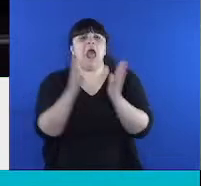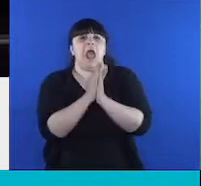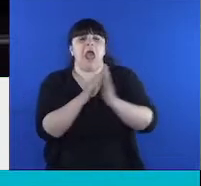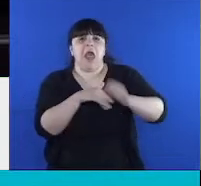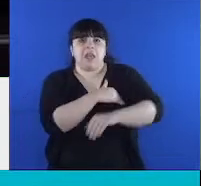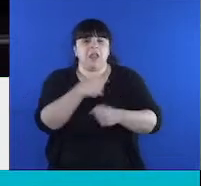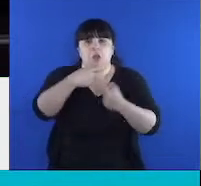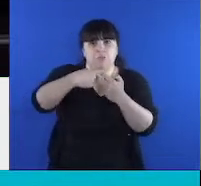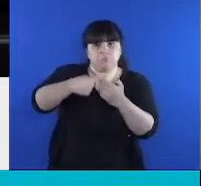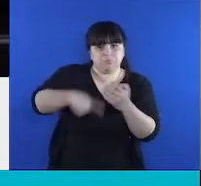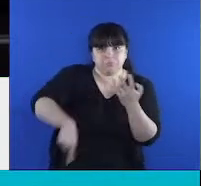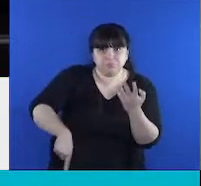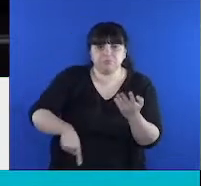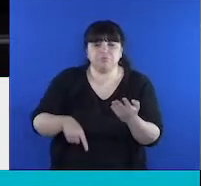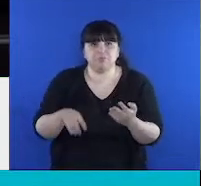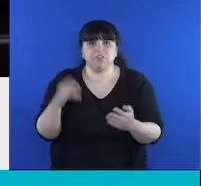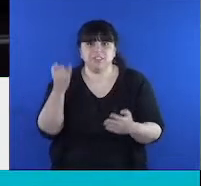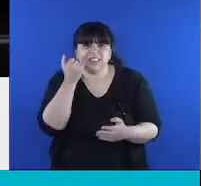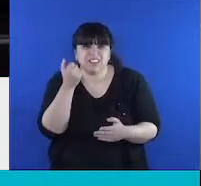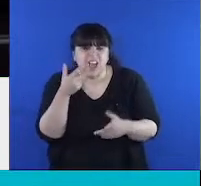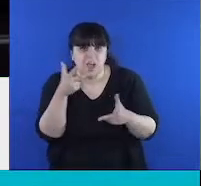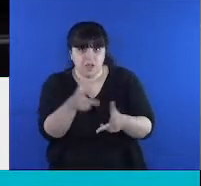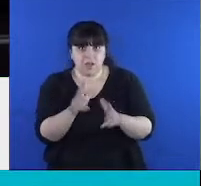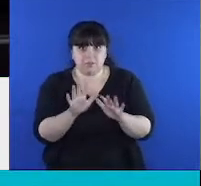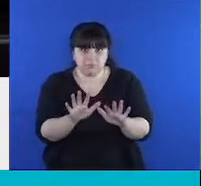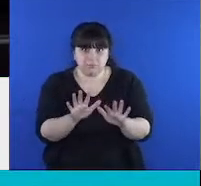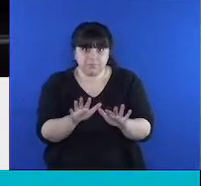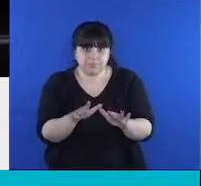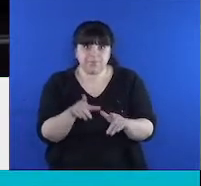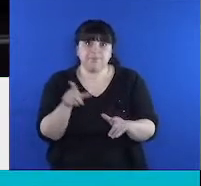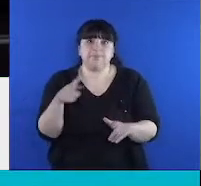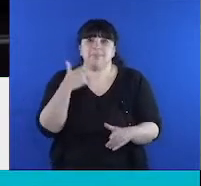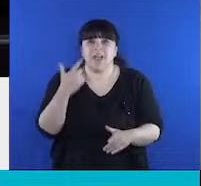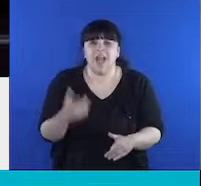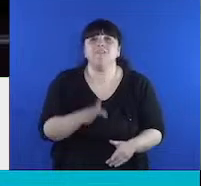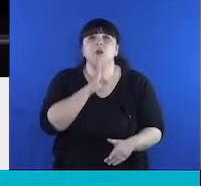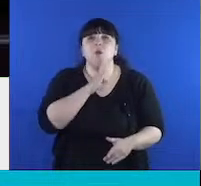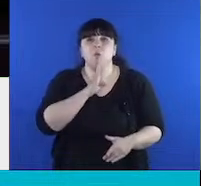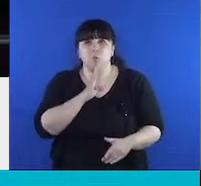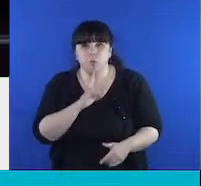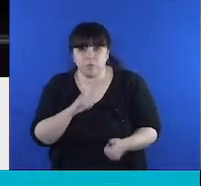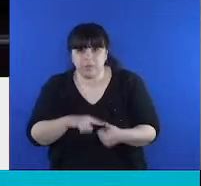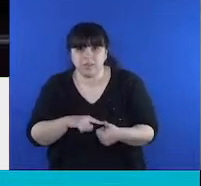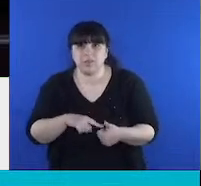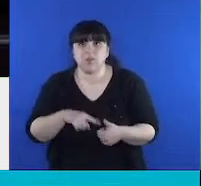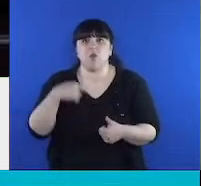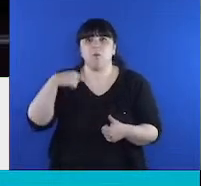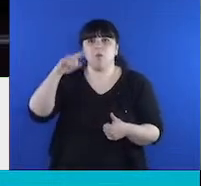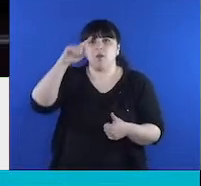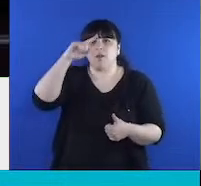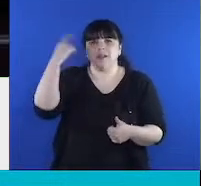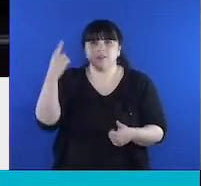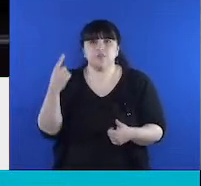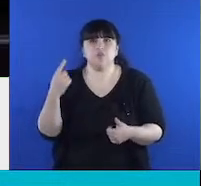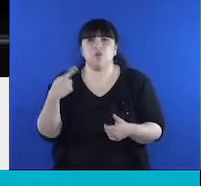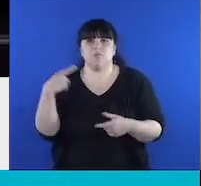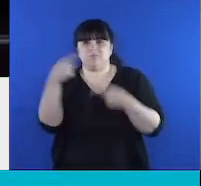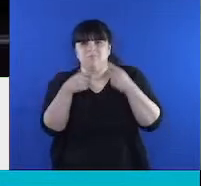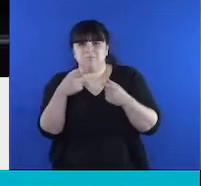Hizo referencia al judaísmo como el sionismo internacional en algún lugar. Después pidió disculpas, pero ya lo había